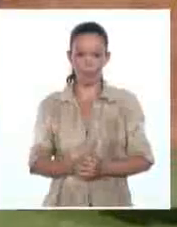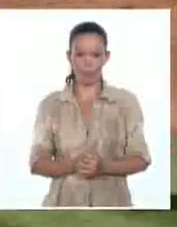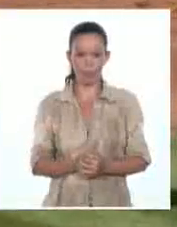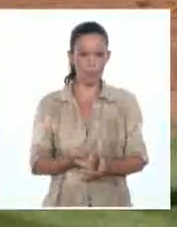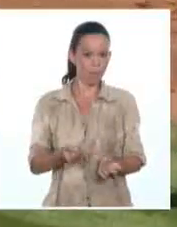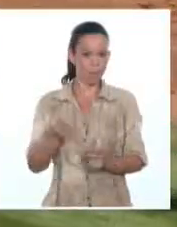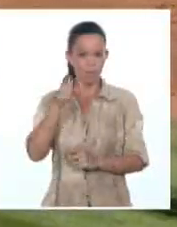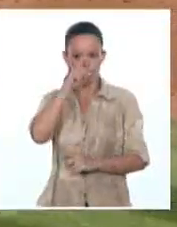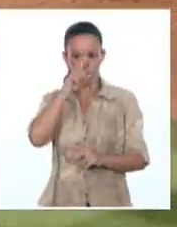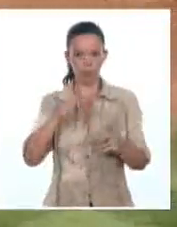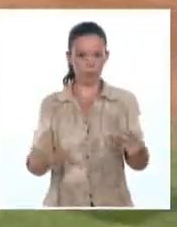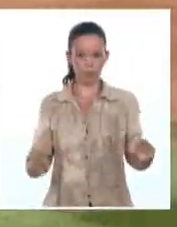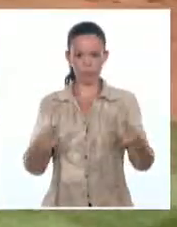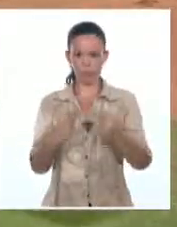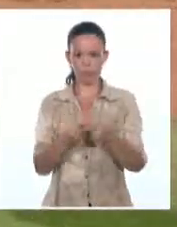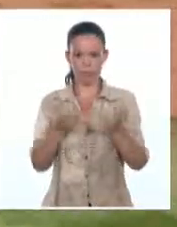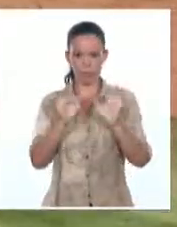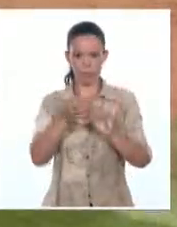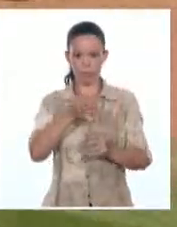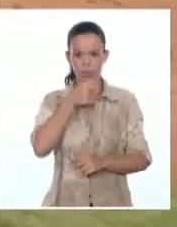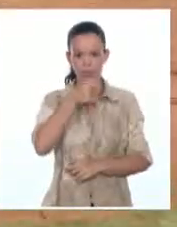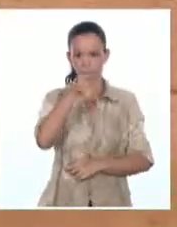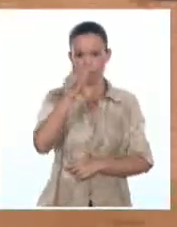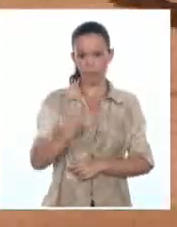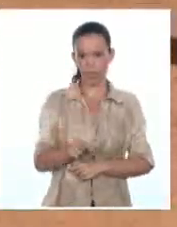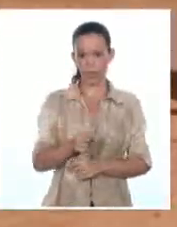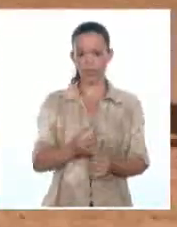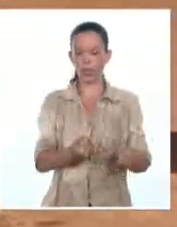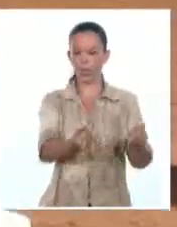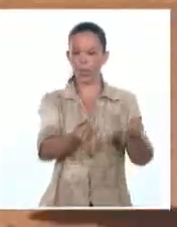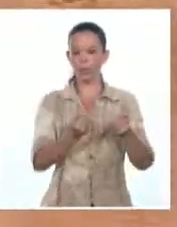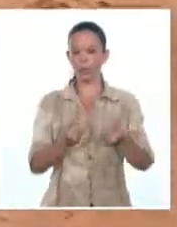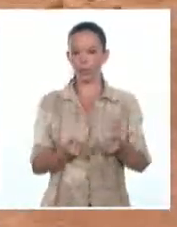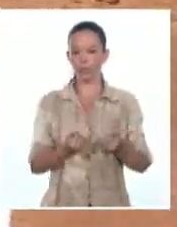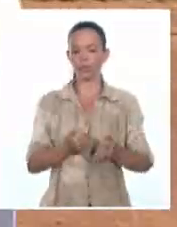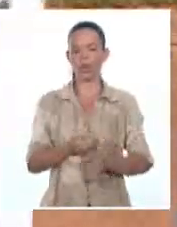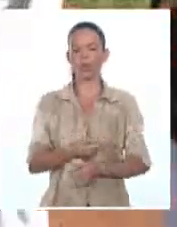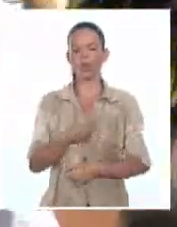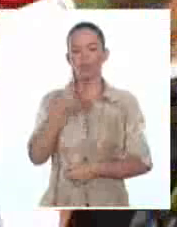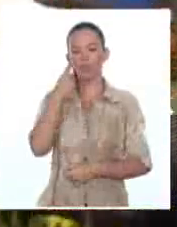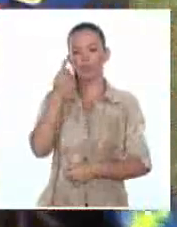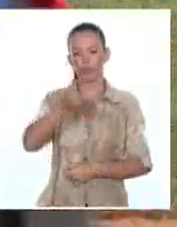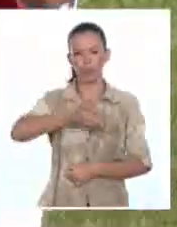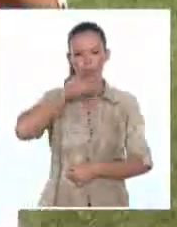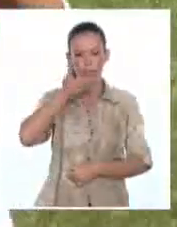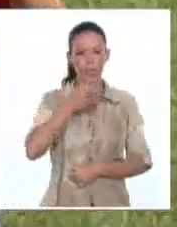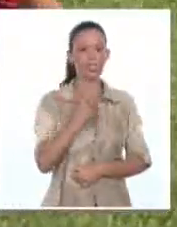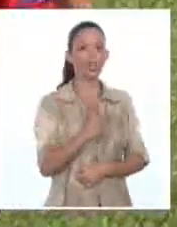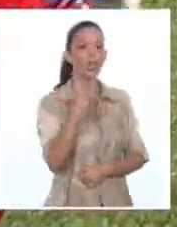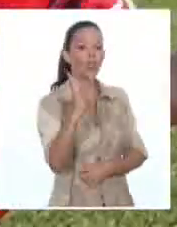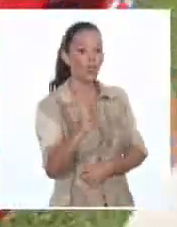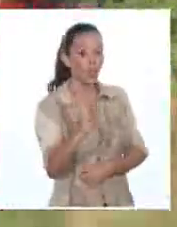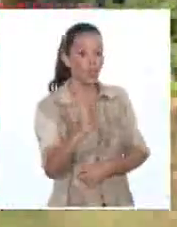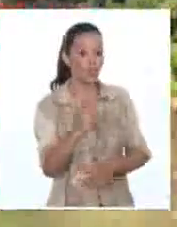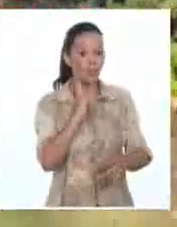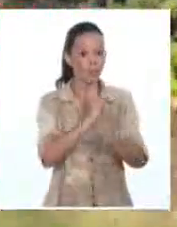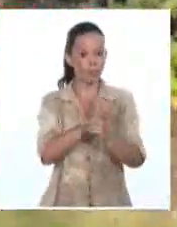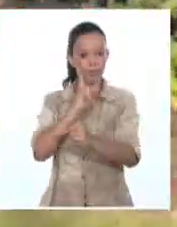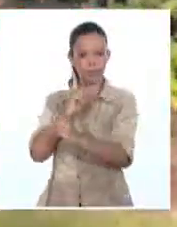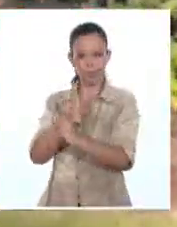el enviado especial de la prensa cubana osbiel Castro medel obtuvo declaraciones de dos de nuestros peloteros